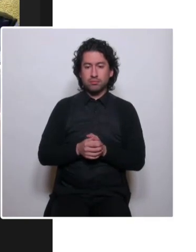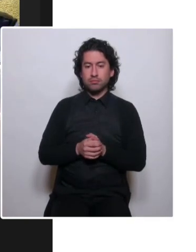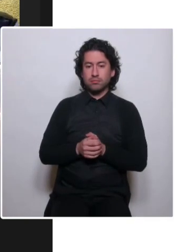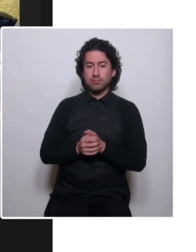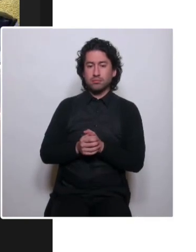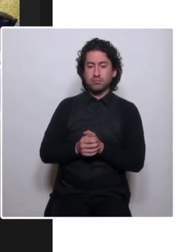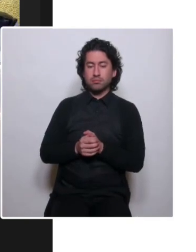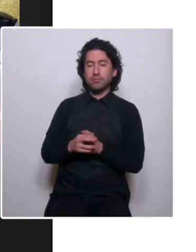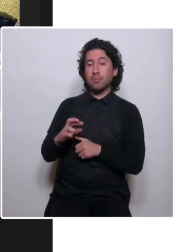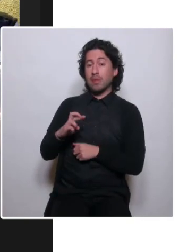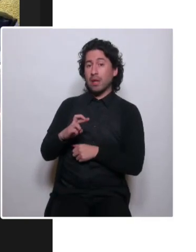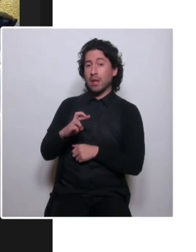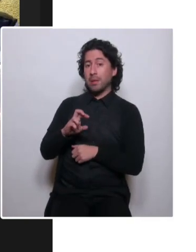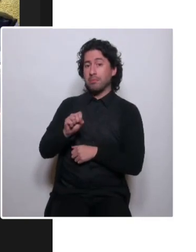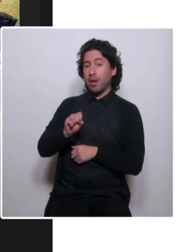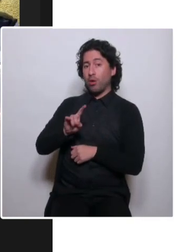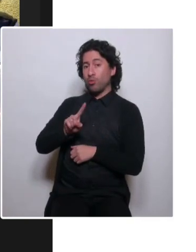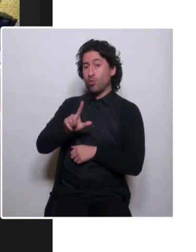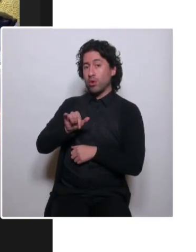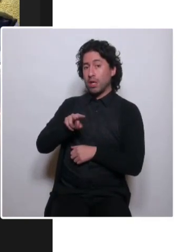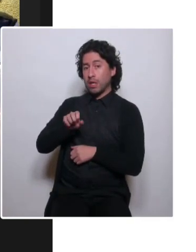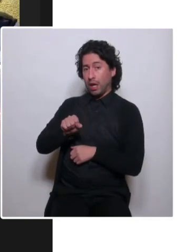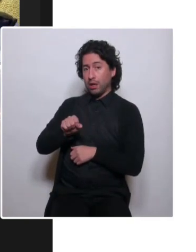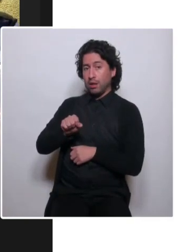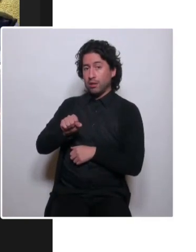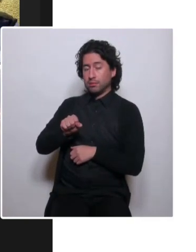Convencional Paulina Valenzuela.